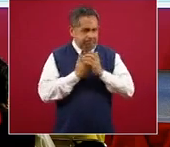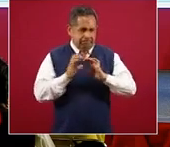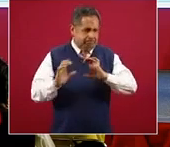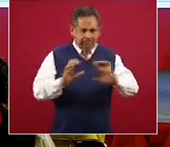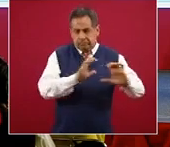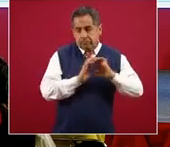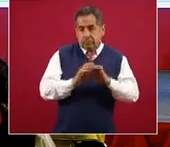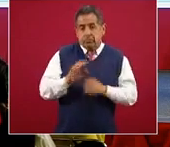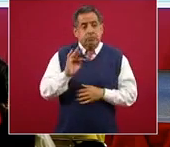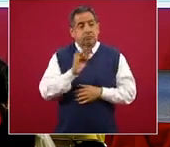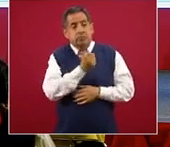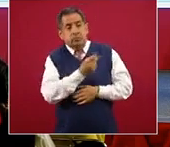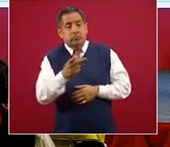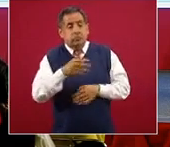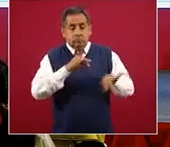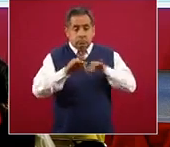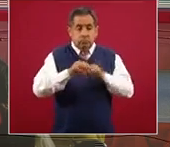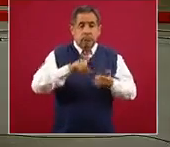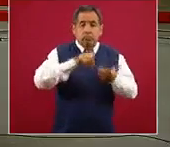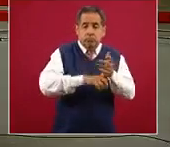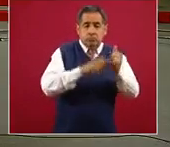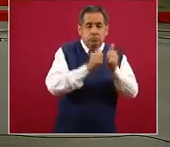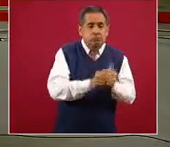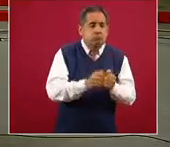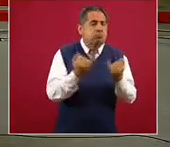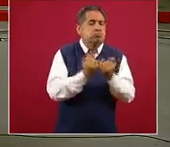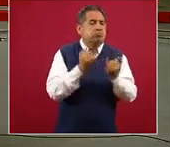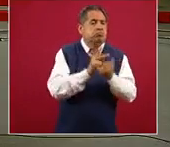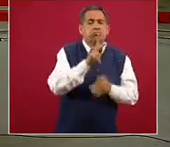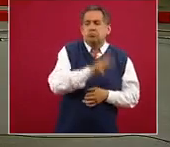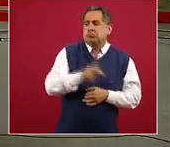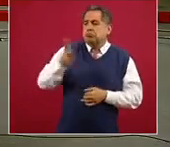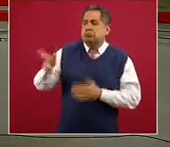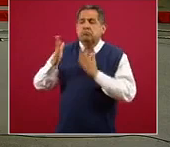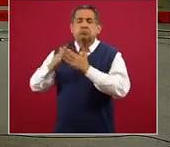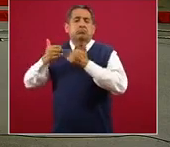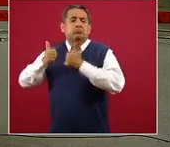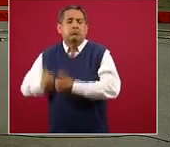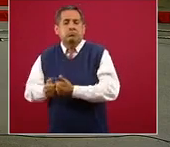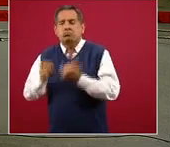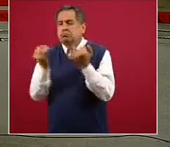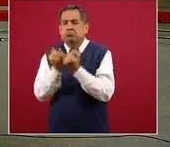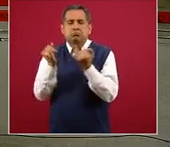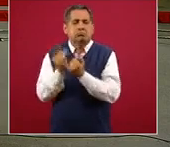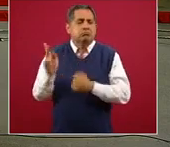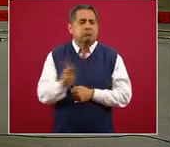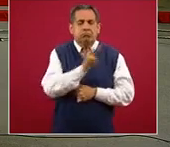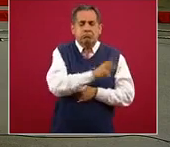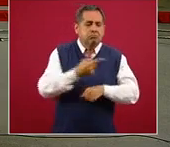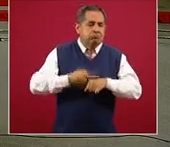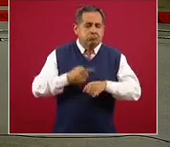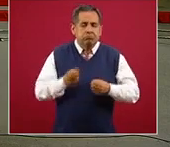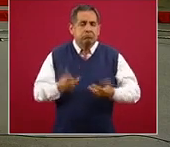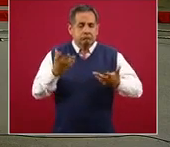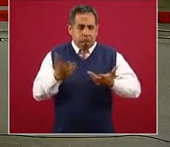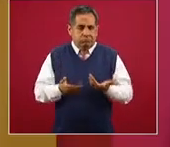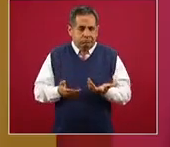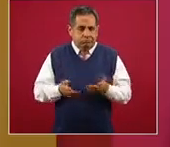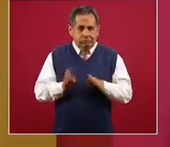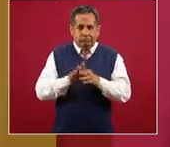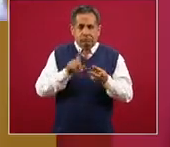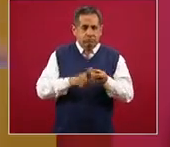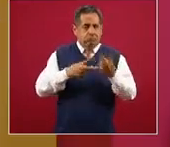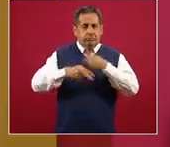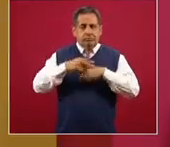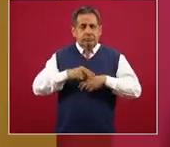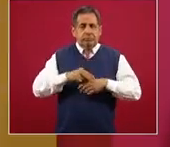quedaron trabajando tuvieron una tasa de infección muy parecida a aquellos que se quedaron en casa. ¿Cuáles son las fuentes de infección? La